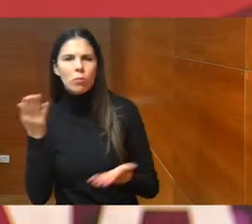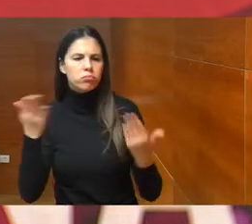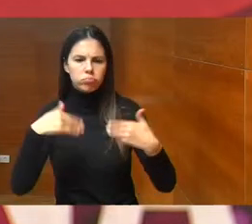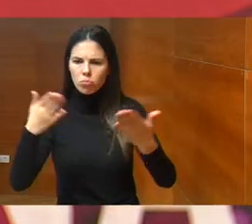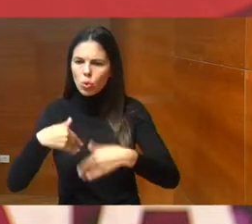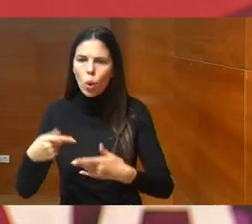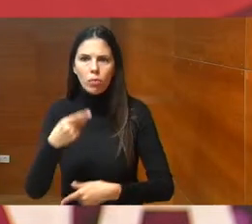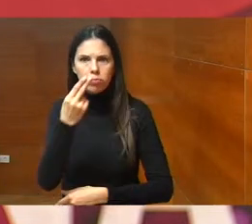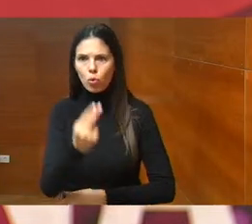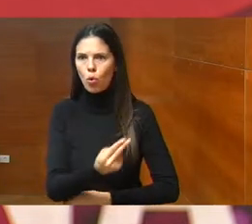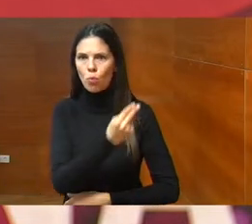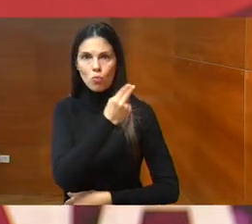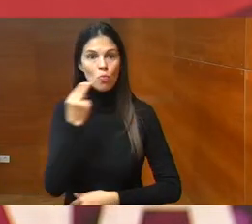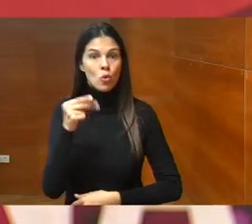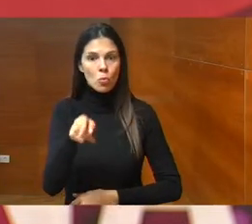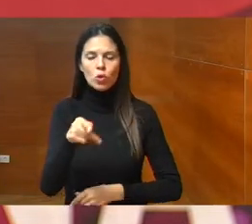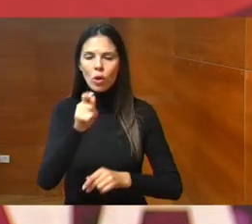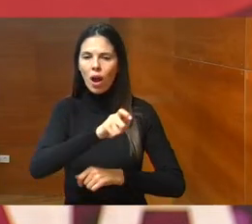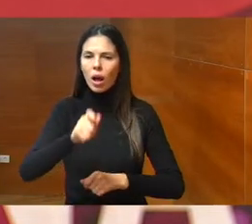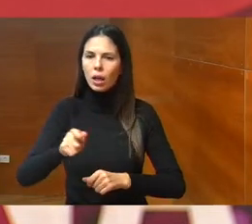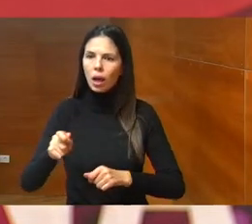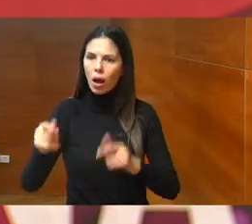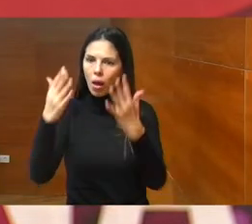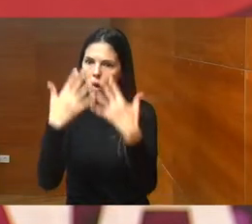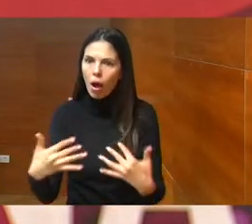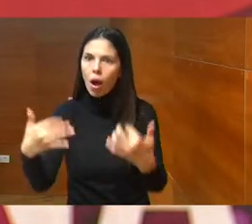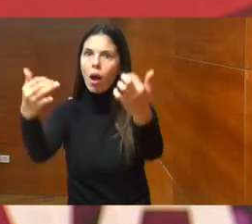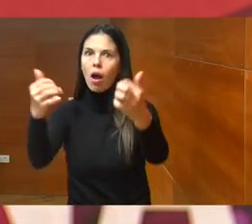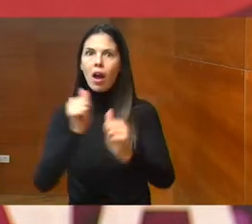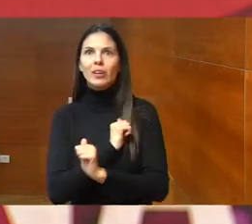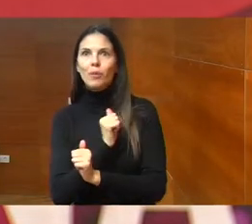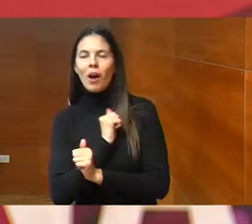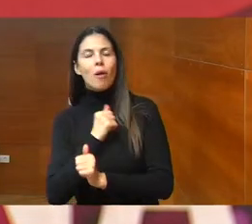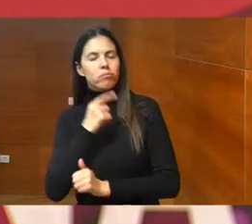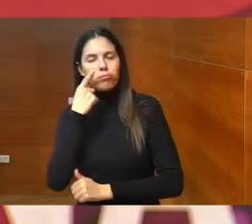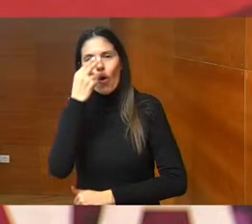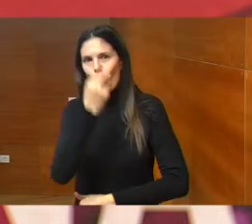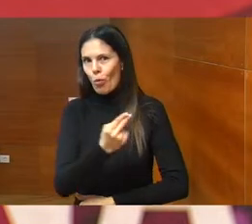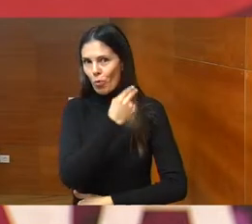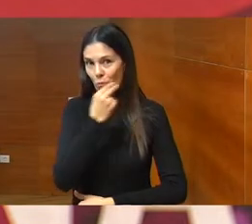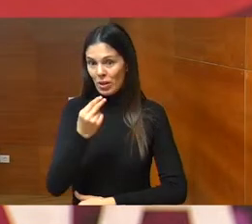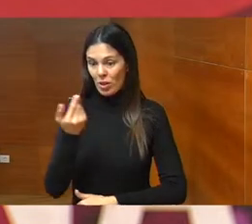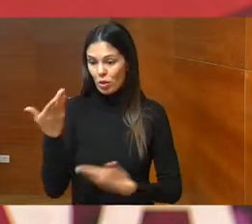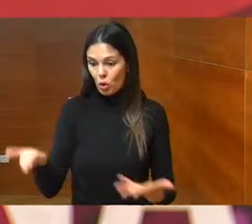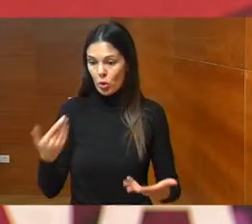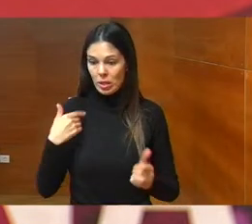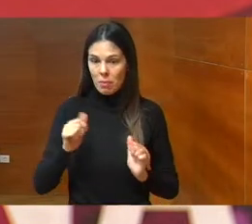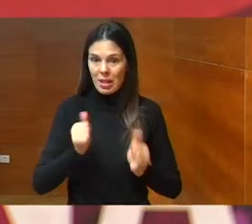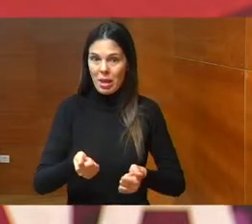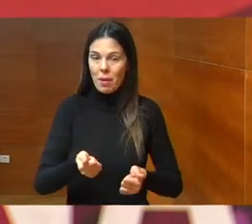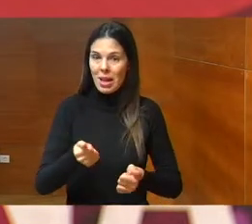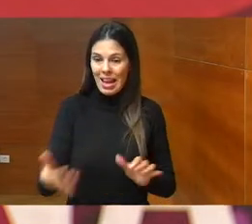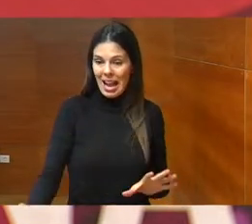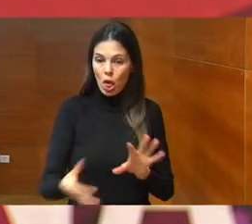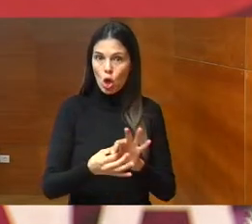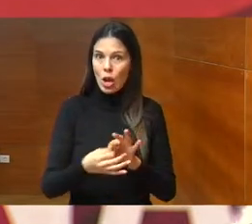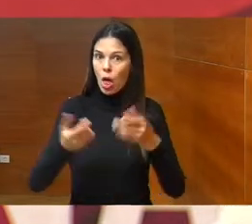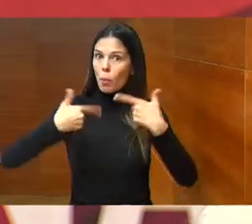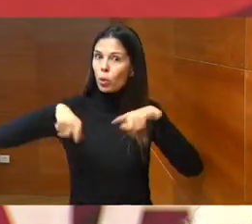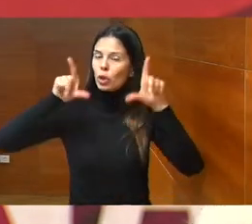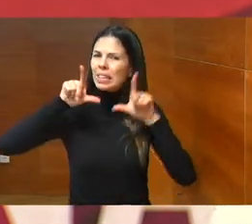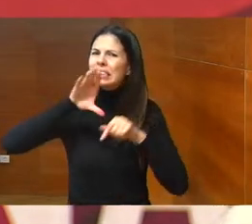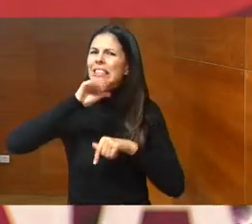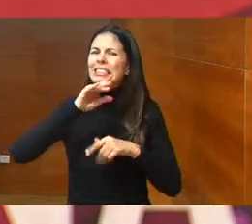hemos comprometido con que público esperaba den las exhibiciones entonces llegamos a arranque de piñeiro que tenga que ver con chichana